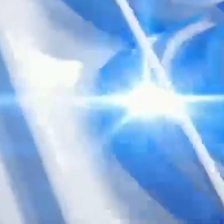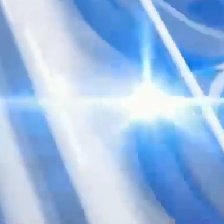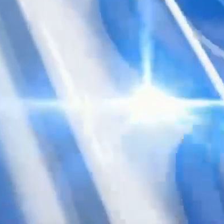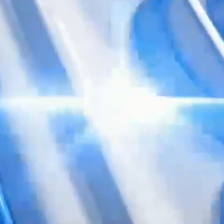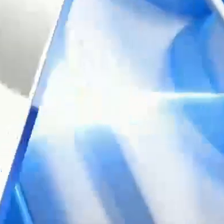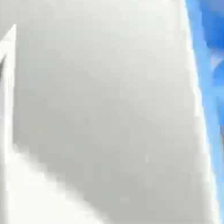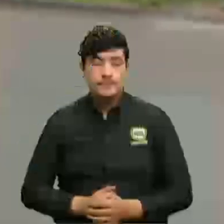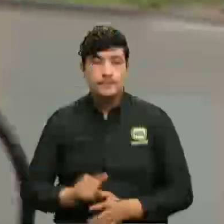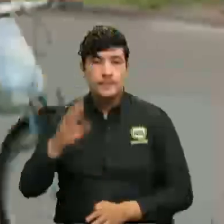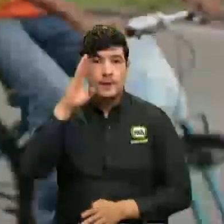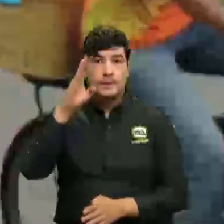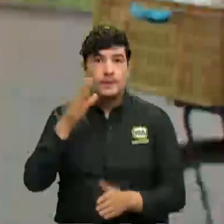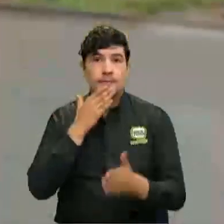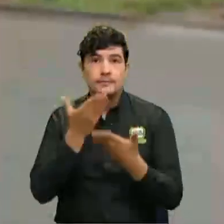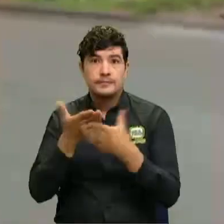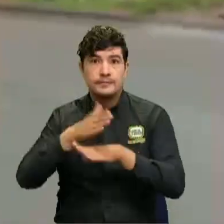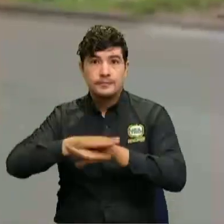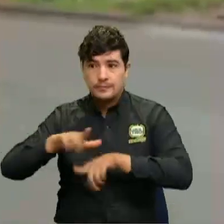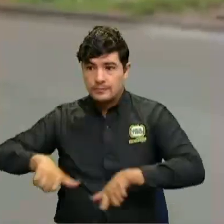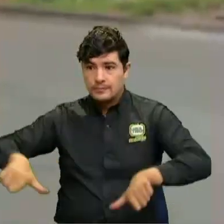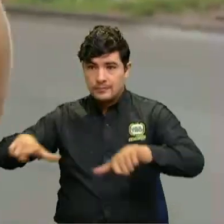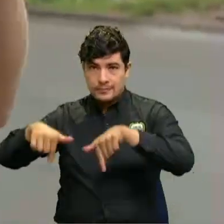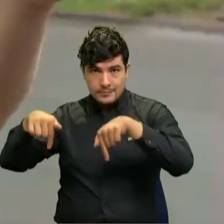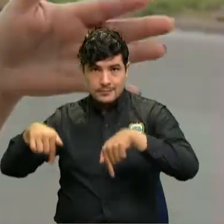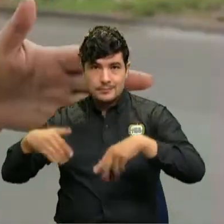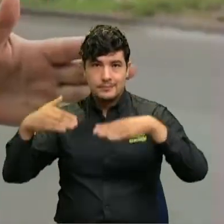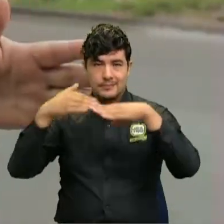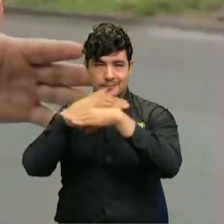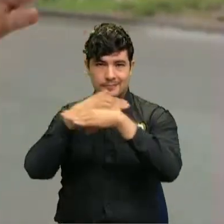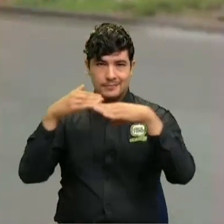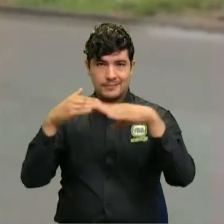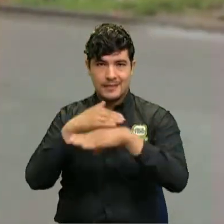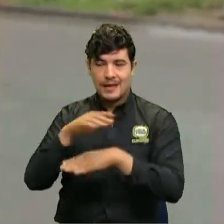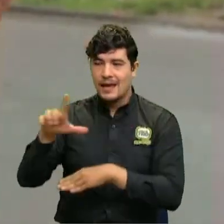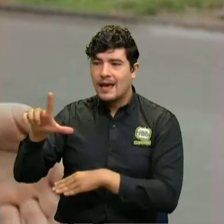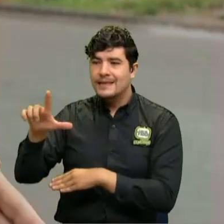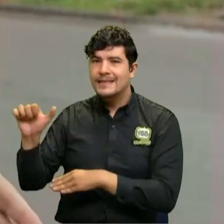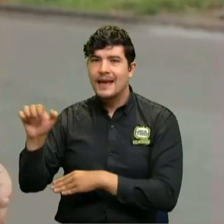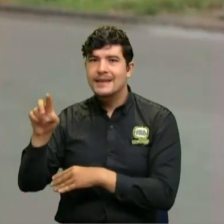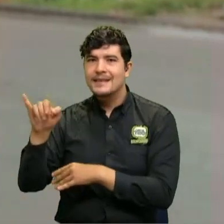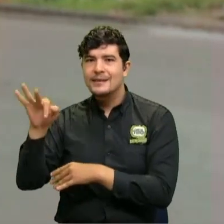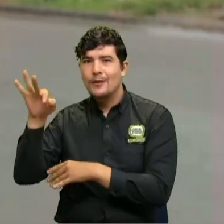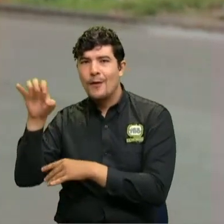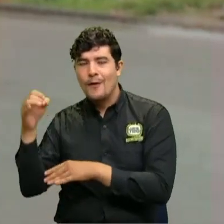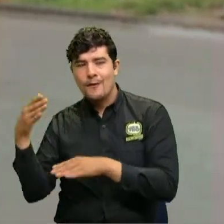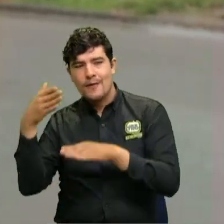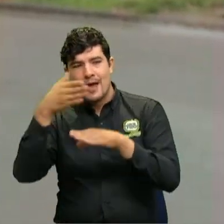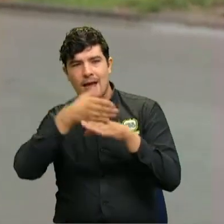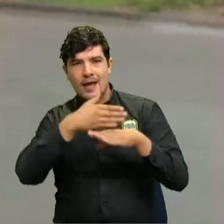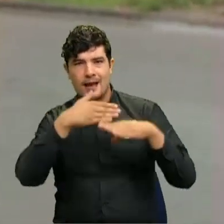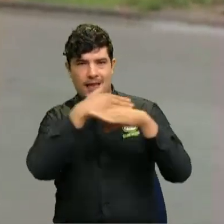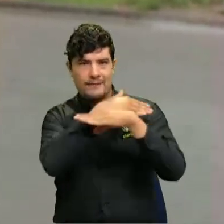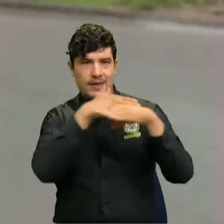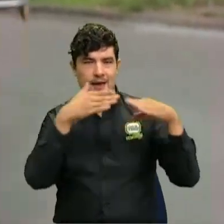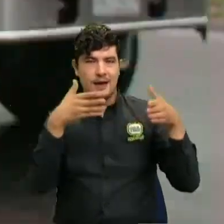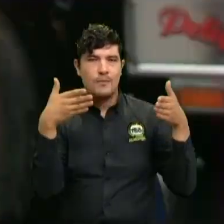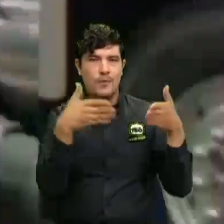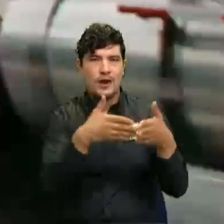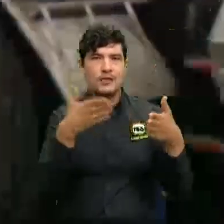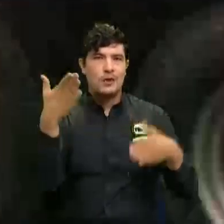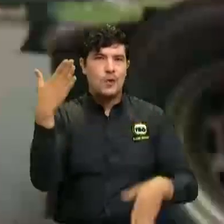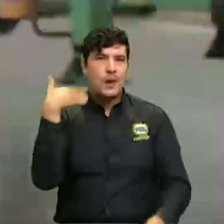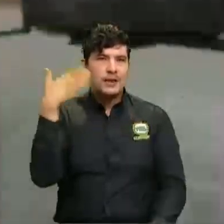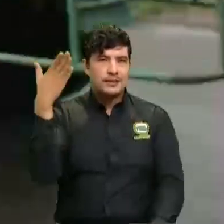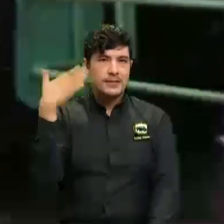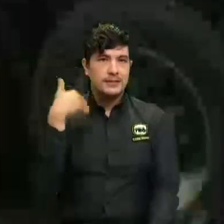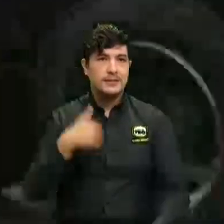Exactamente, me encuentro aquí en el punto que comunica hacia el corregimiento El Llanito, hacia la vía de Puerto Wilches, y pues como podemos